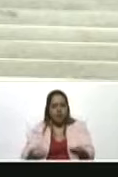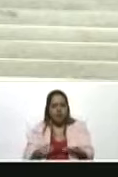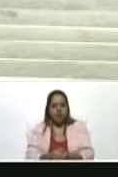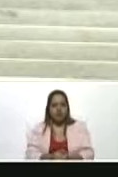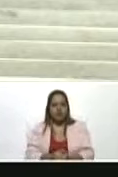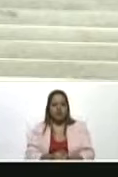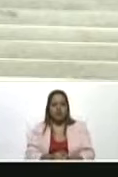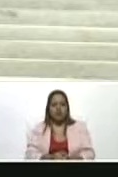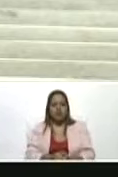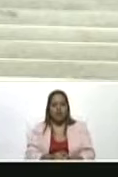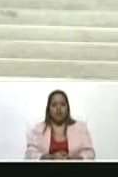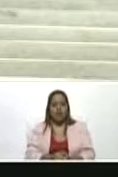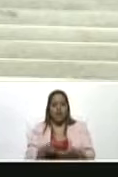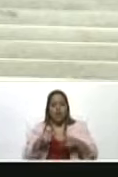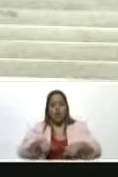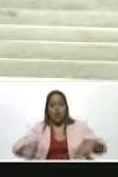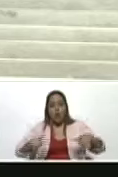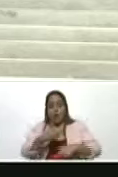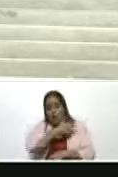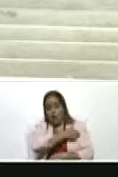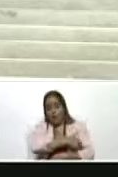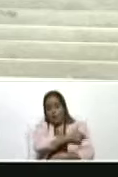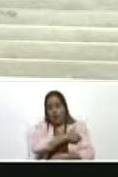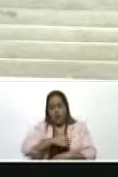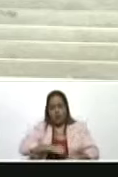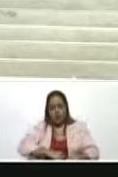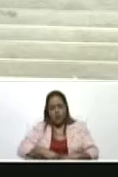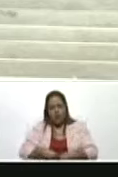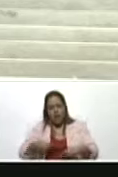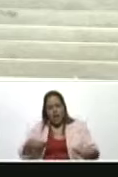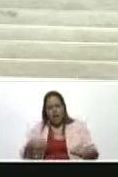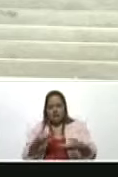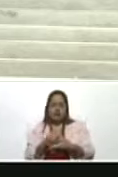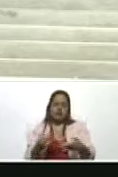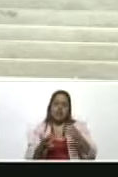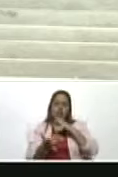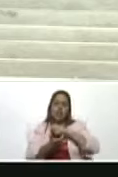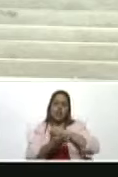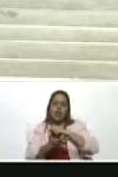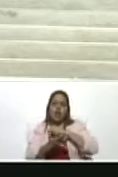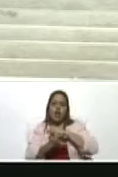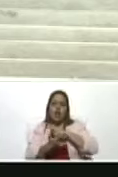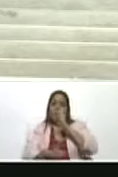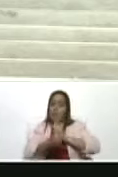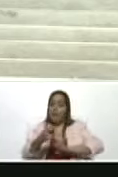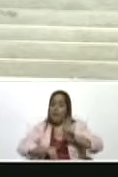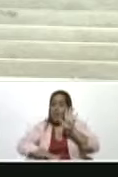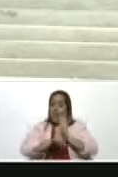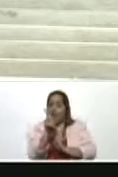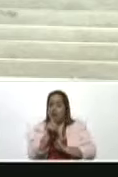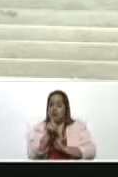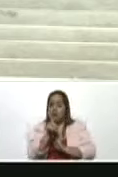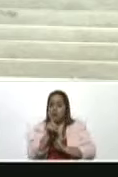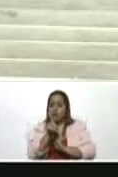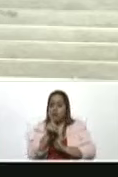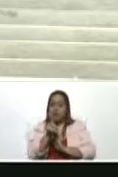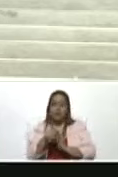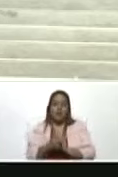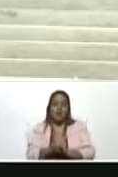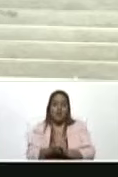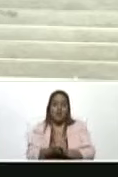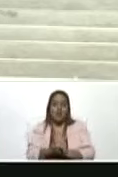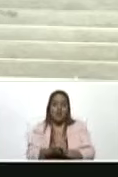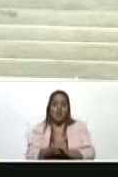los quirófanos con alta tecnología, más avanzados que hayan llegado nunca a San